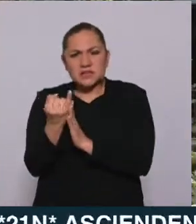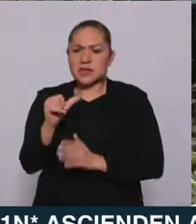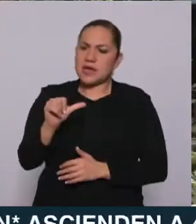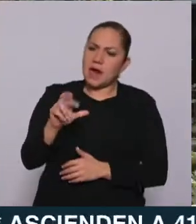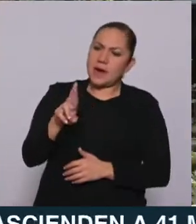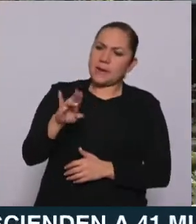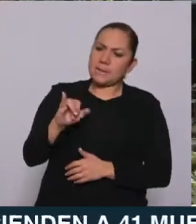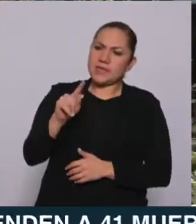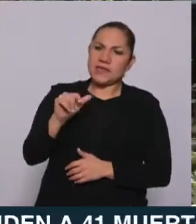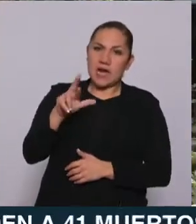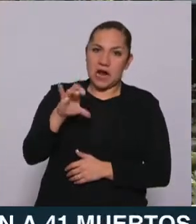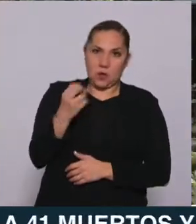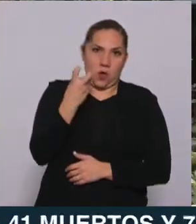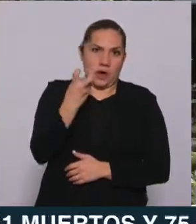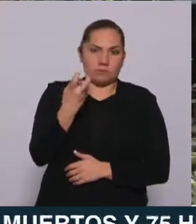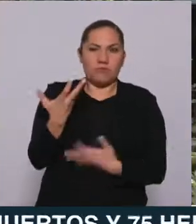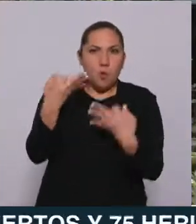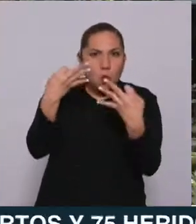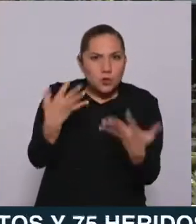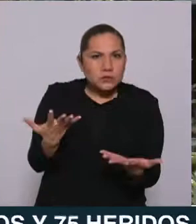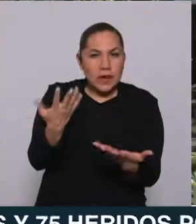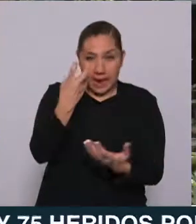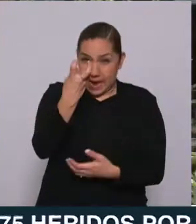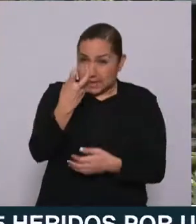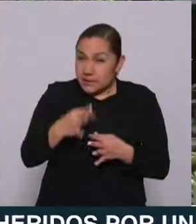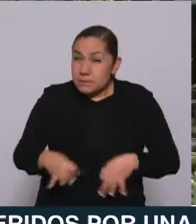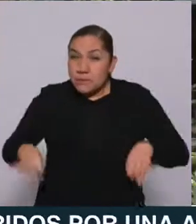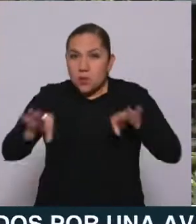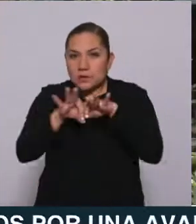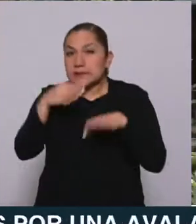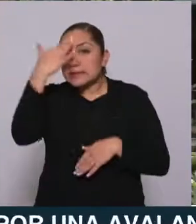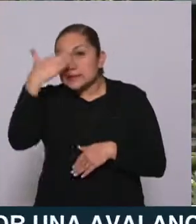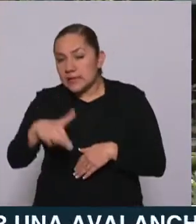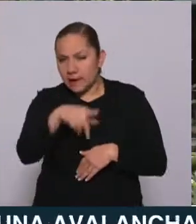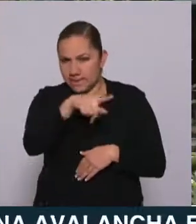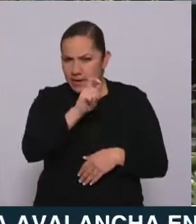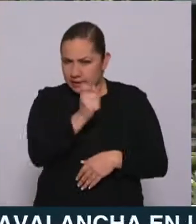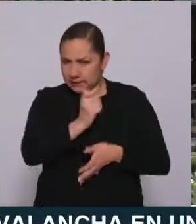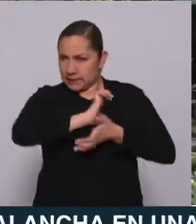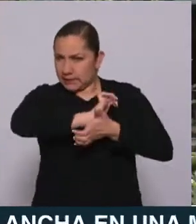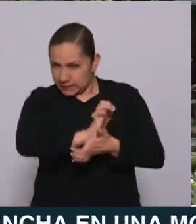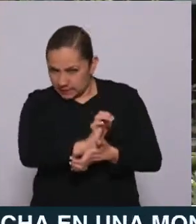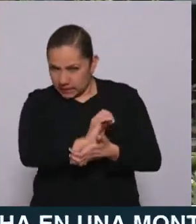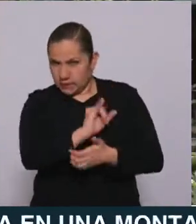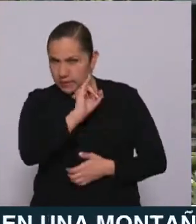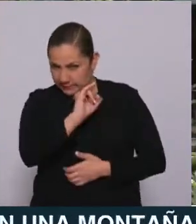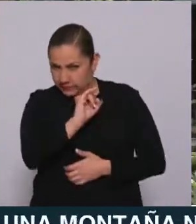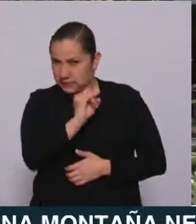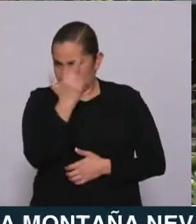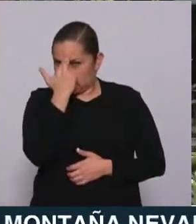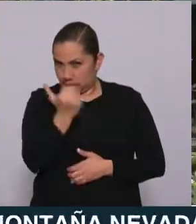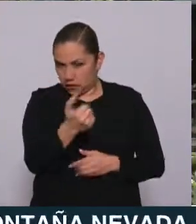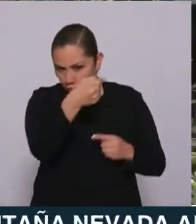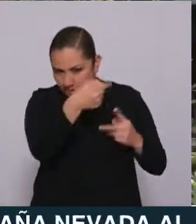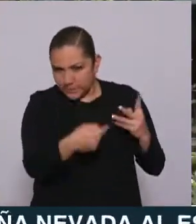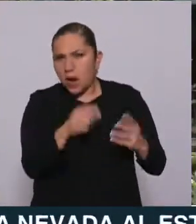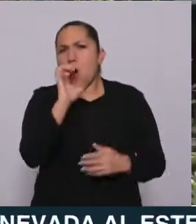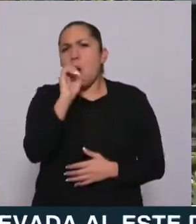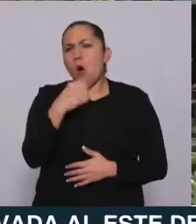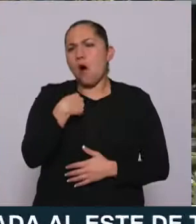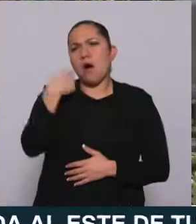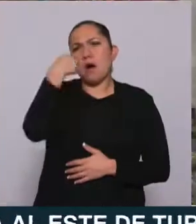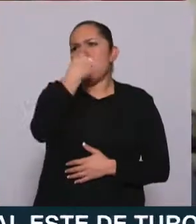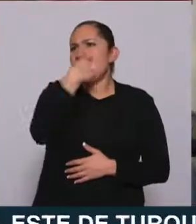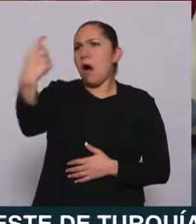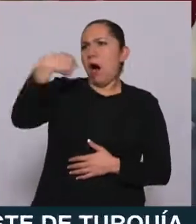acto de discriminación o ante un trato diferente que está justificado o que es razonable justo en términos de